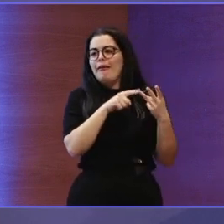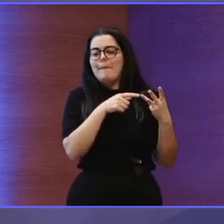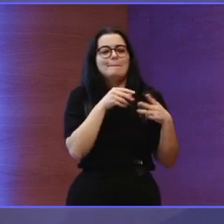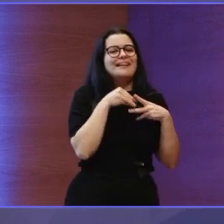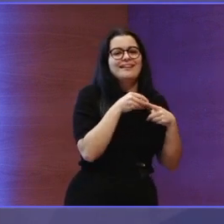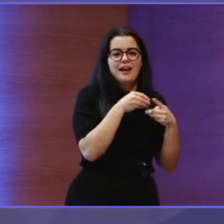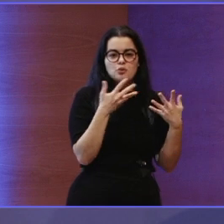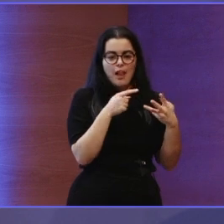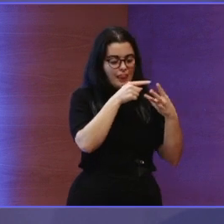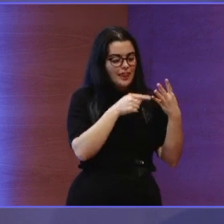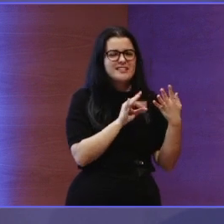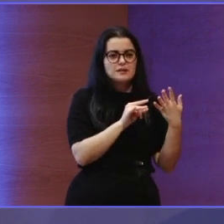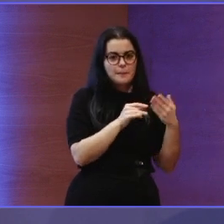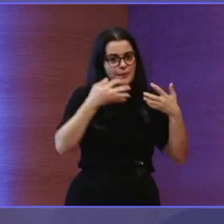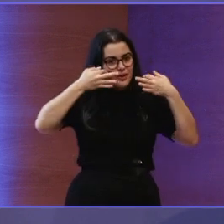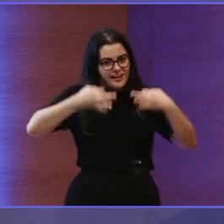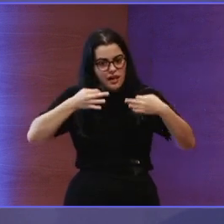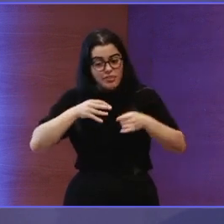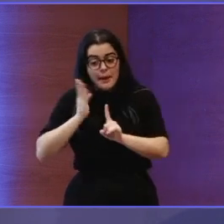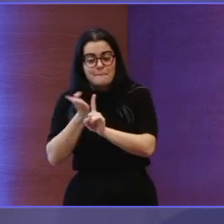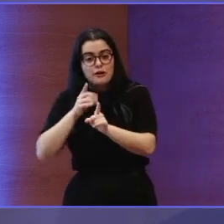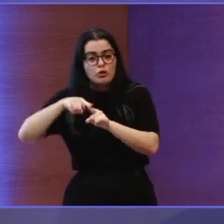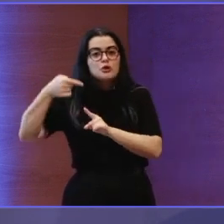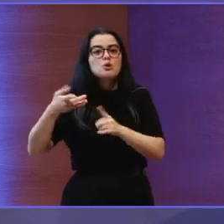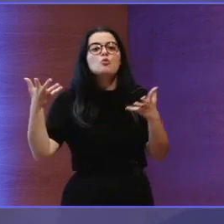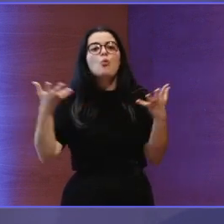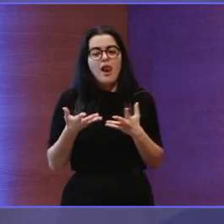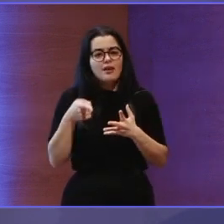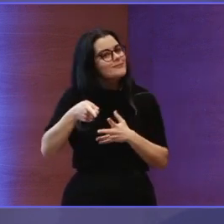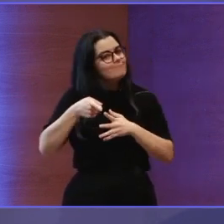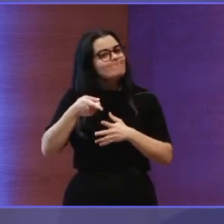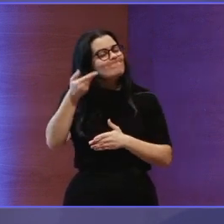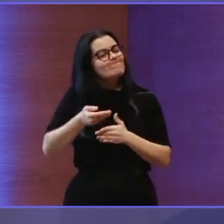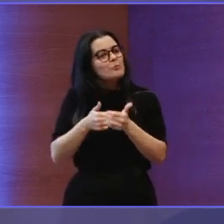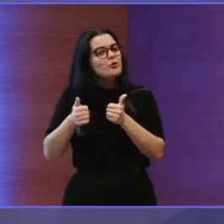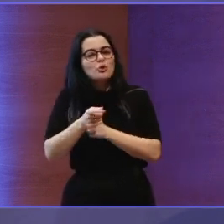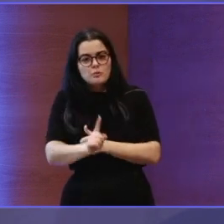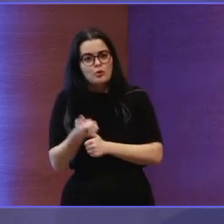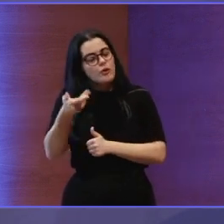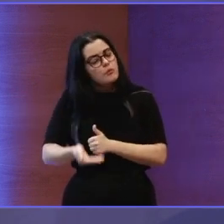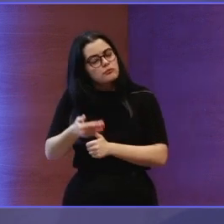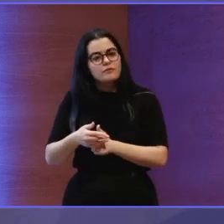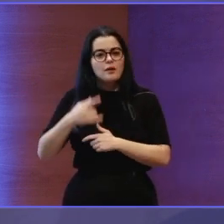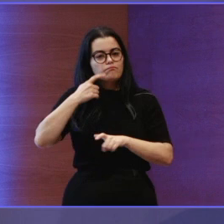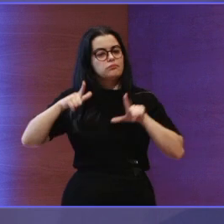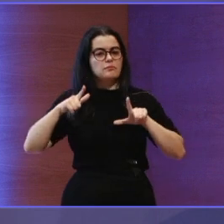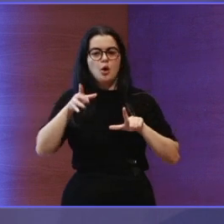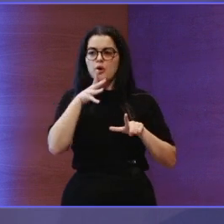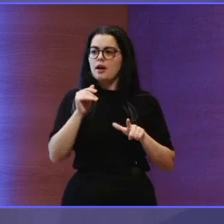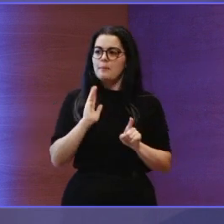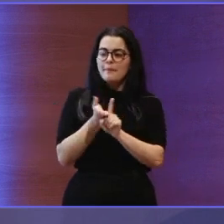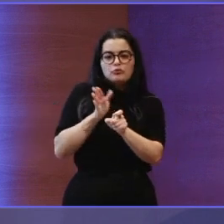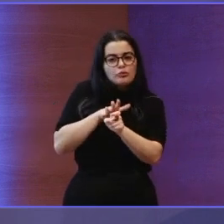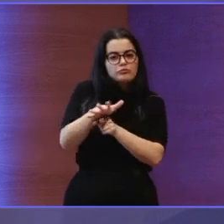materiales pero no en el verdadero impacto de la de la de la actividad y creo que ese impacto de actividad además